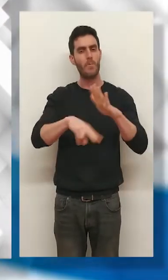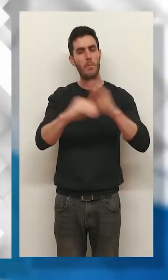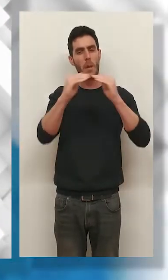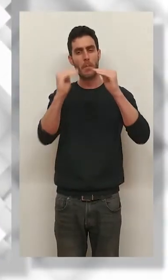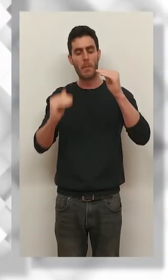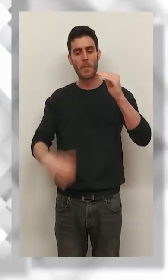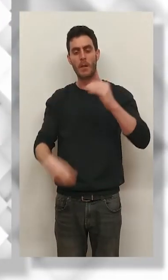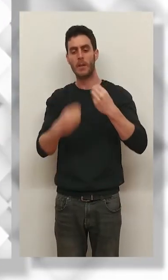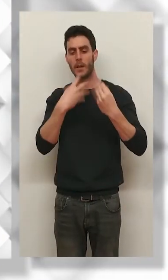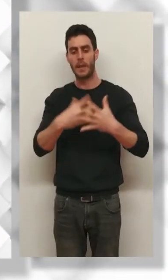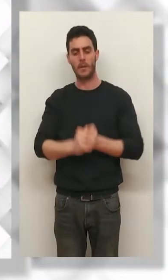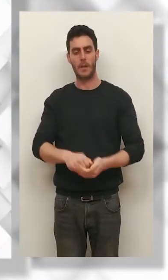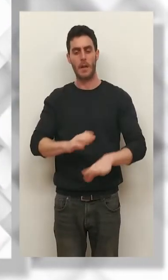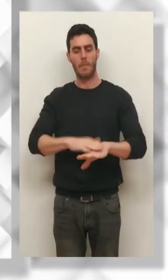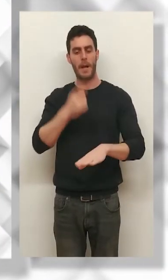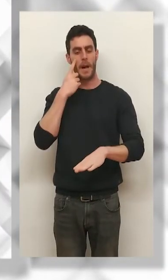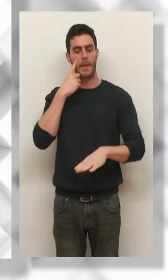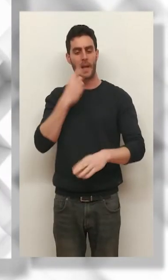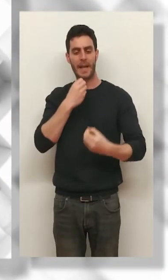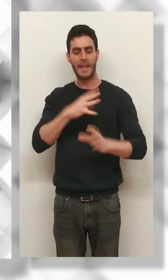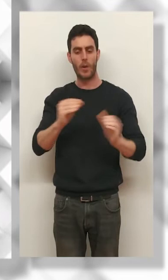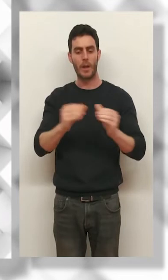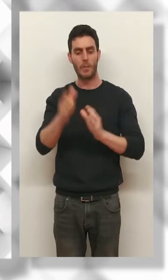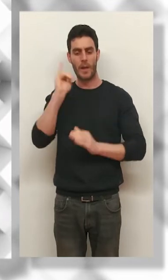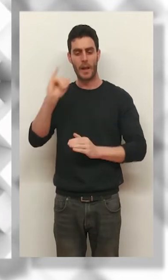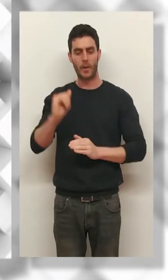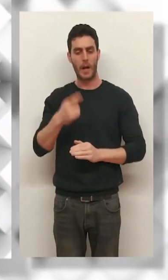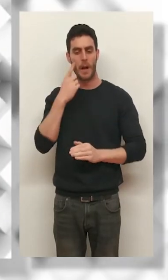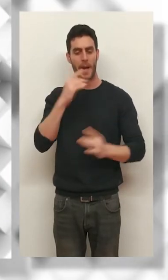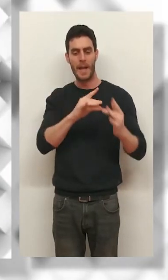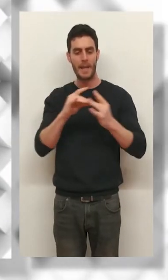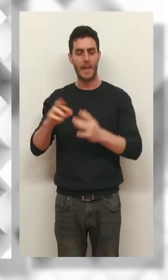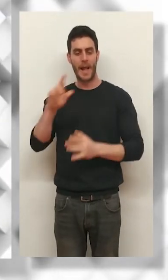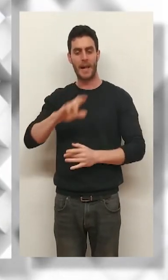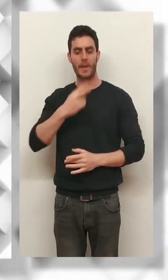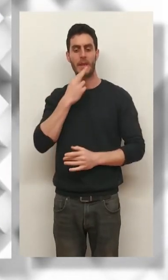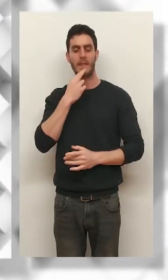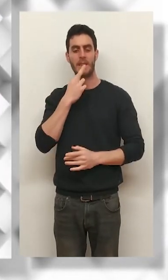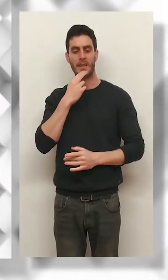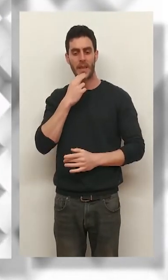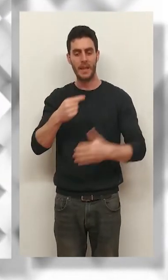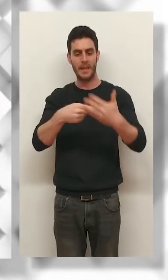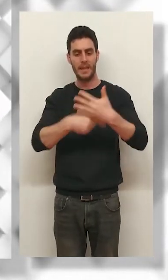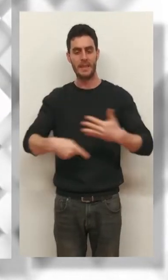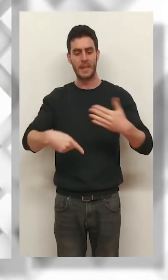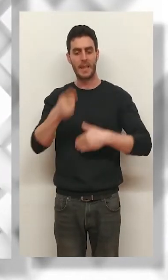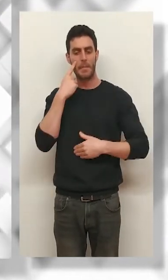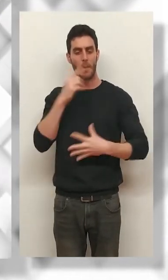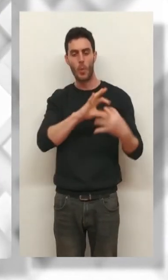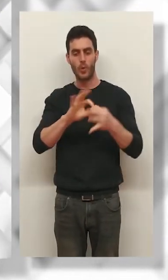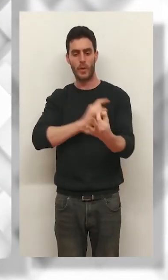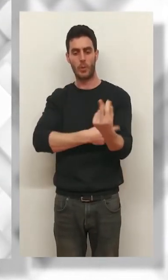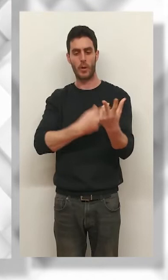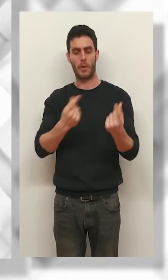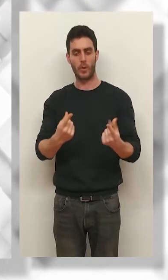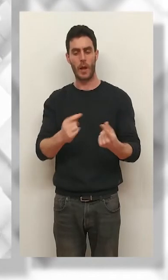se encuentran los equipos riojanos. Ahí está líder el Racing de Santander y sexta encontramos a la Unión Deportiva Logroñés con 46